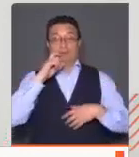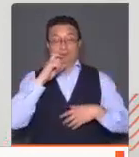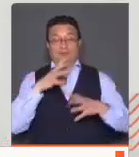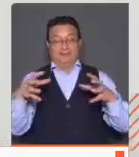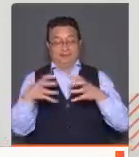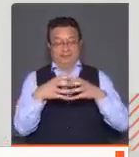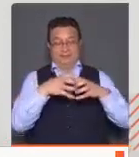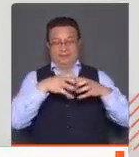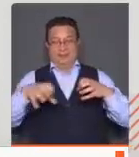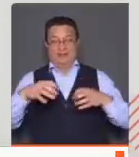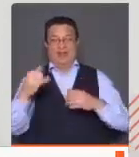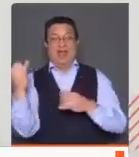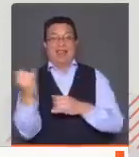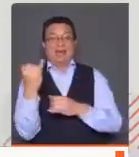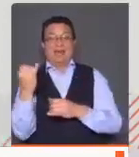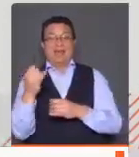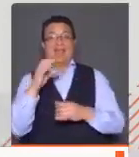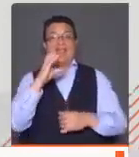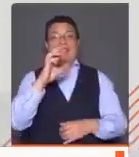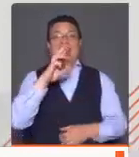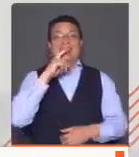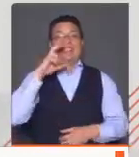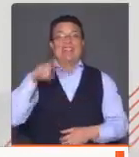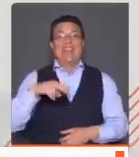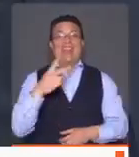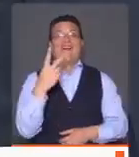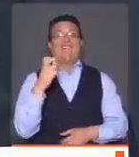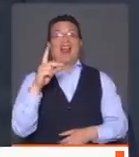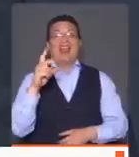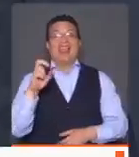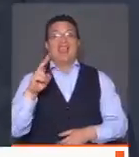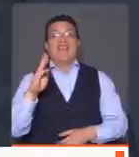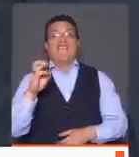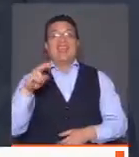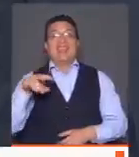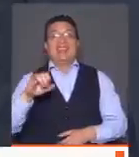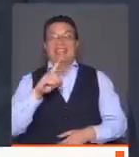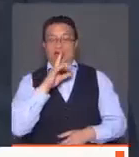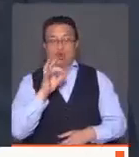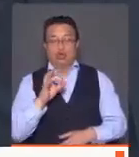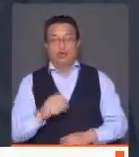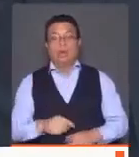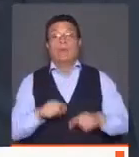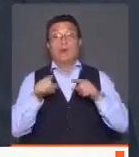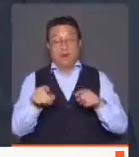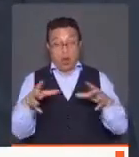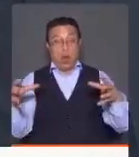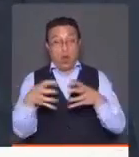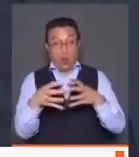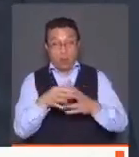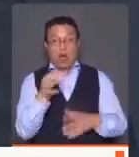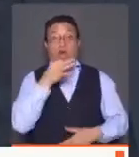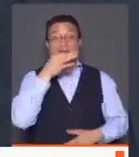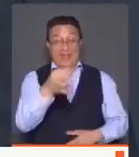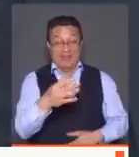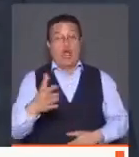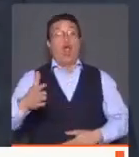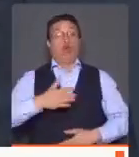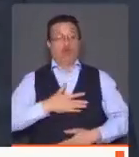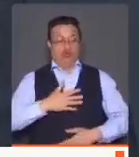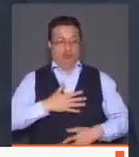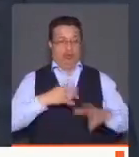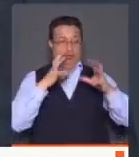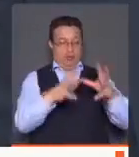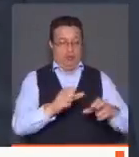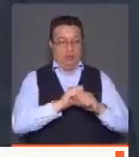fracción autonómica Cristian valdebenito ahora en relación a grupo que se adjudican este hecho y le dan